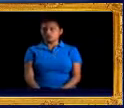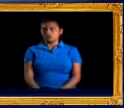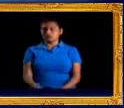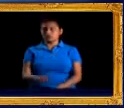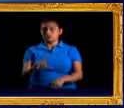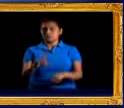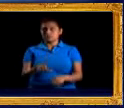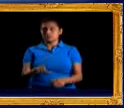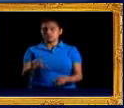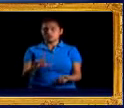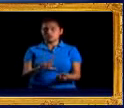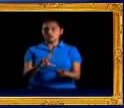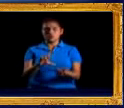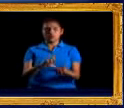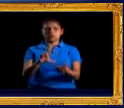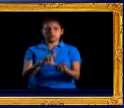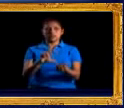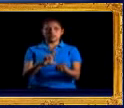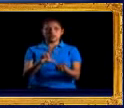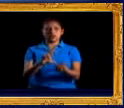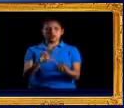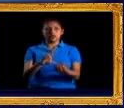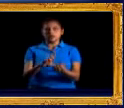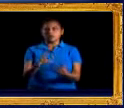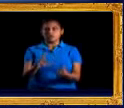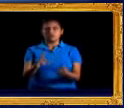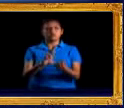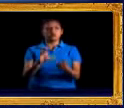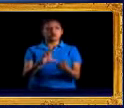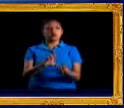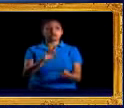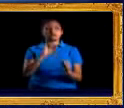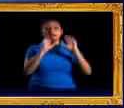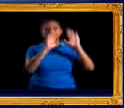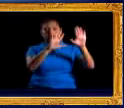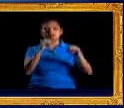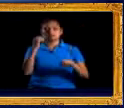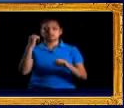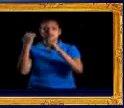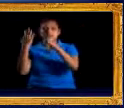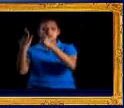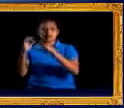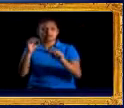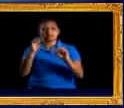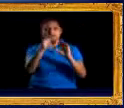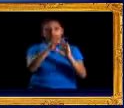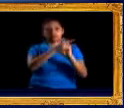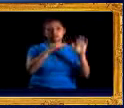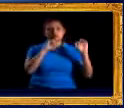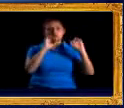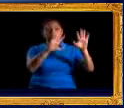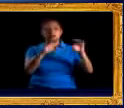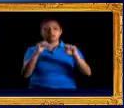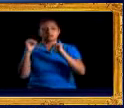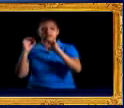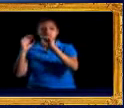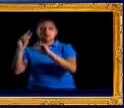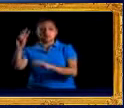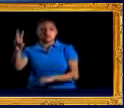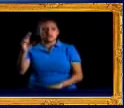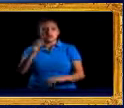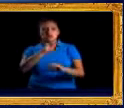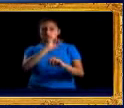puede servir a dos señores, porque aborrecerá a uno o amará al otro, o se apegará a